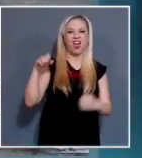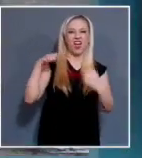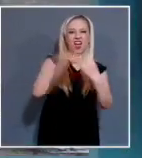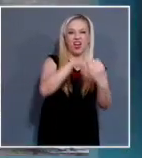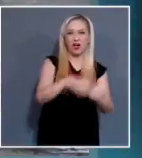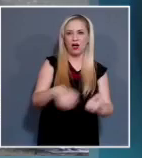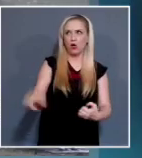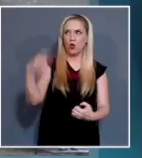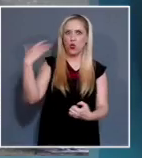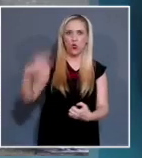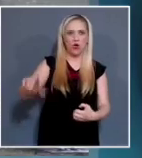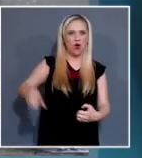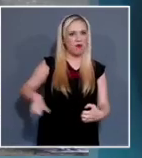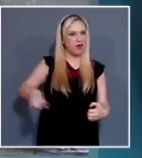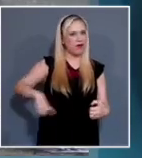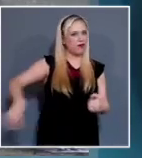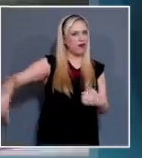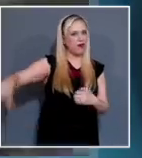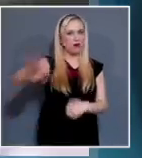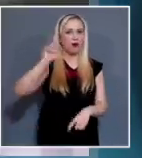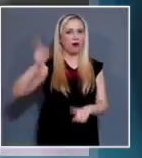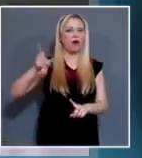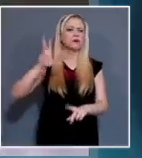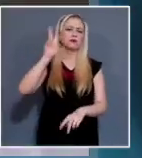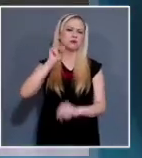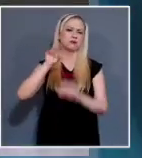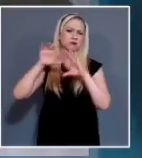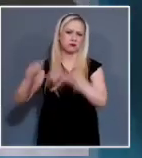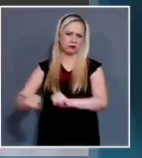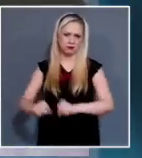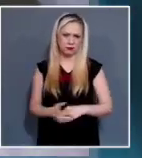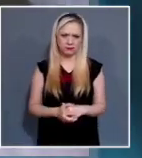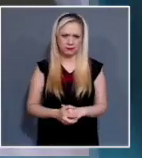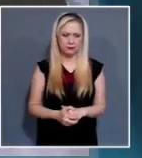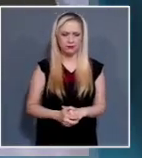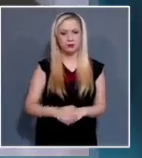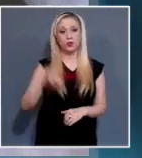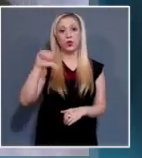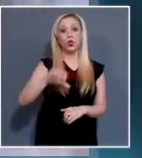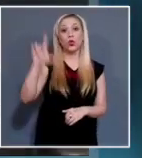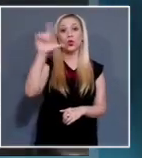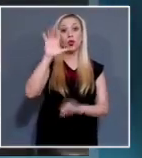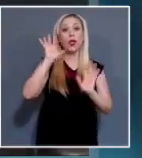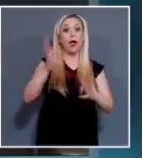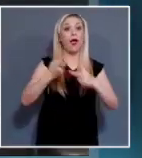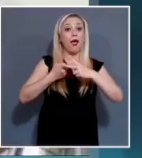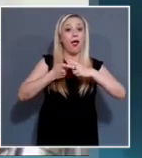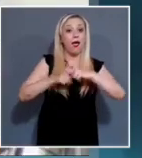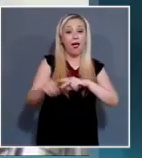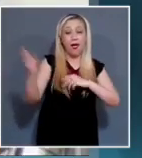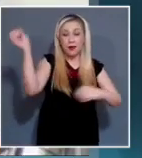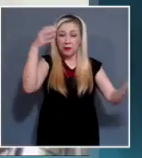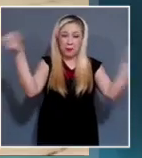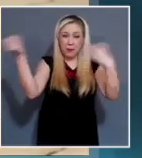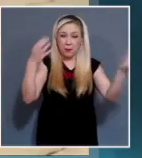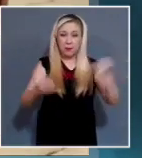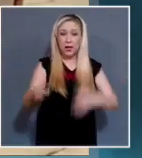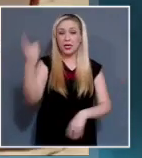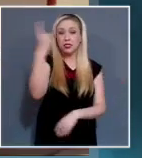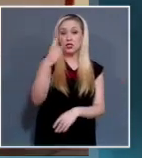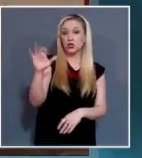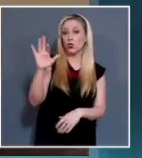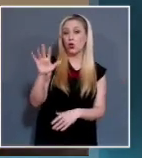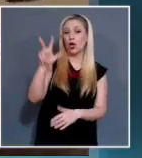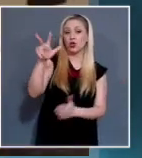Este lunes inició operaciones el Banco Nacional de Datos Forenses, que concentra ya 158 millones de datos